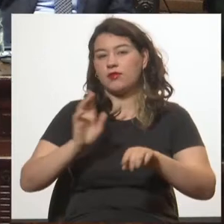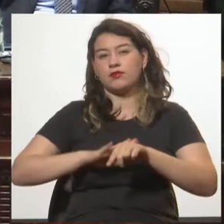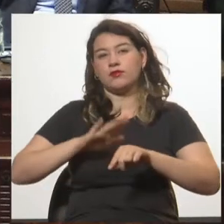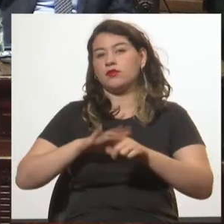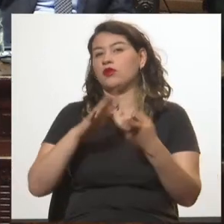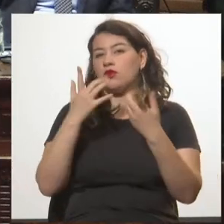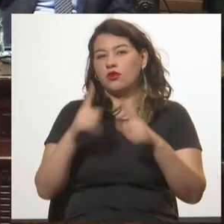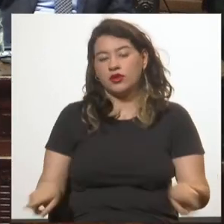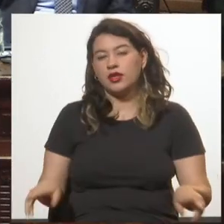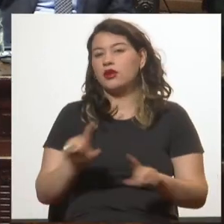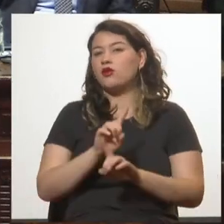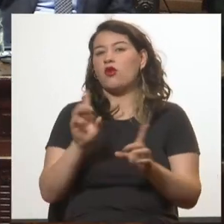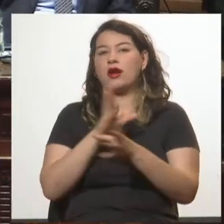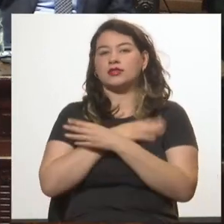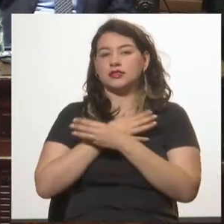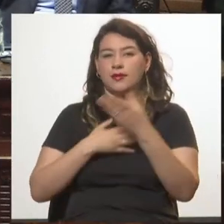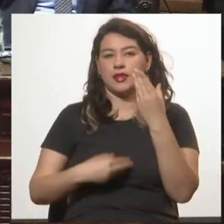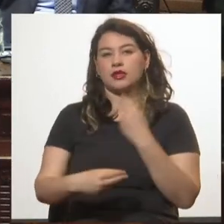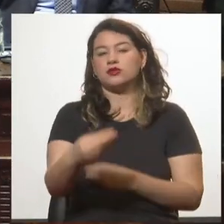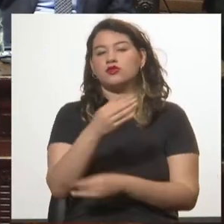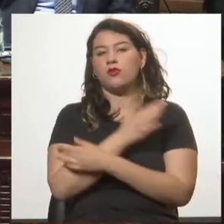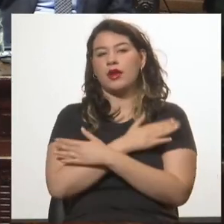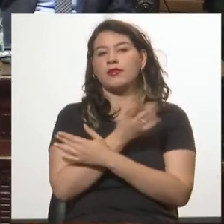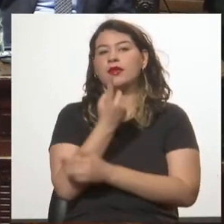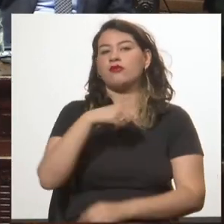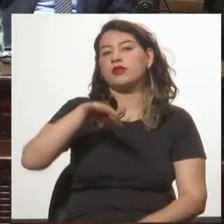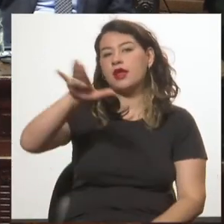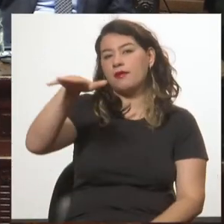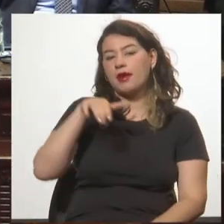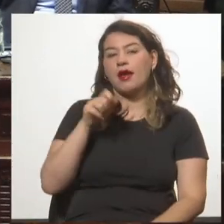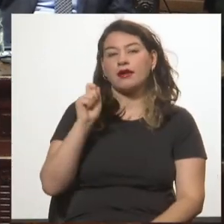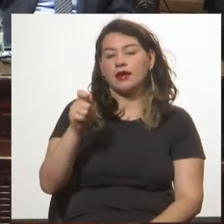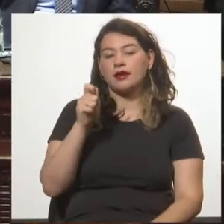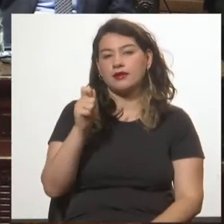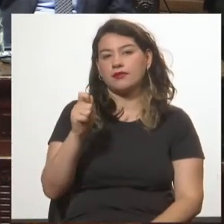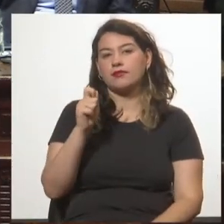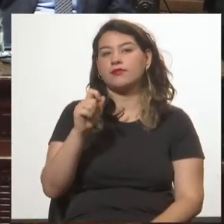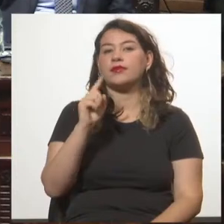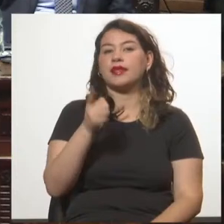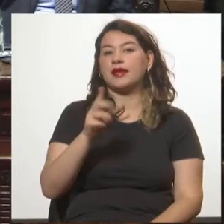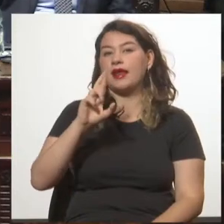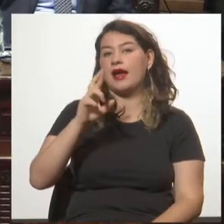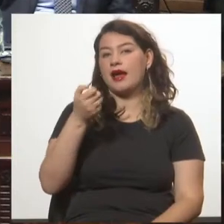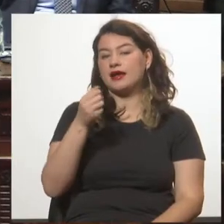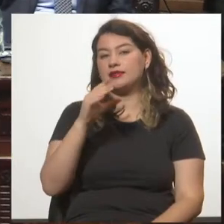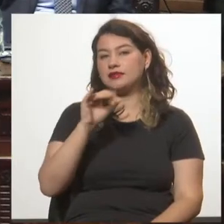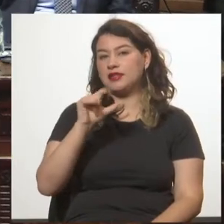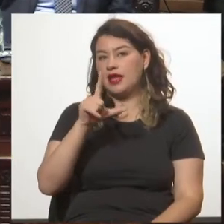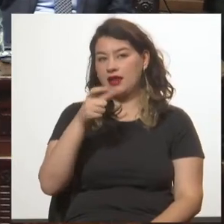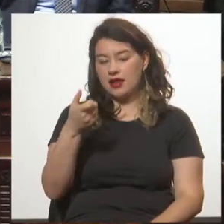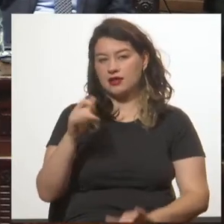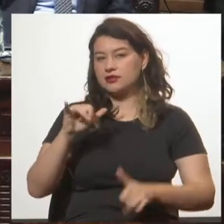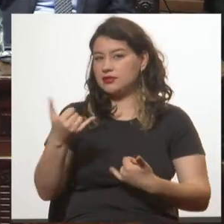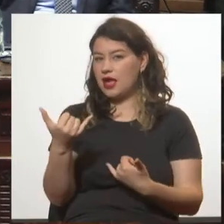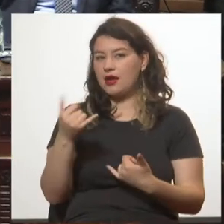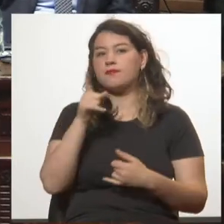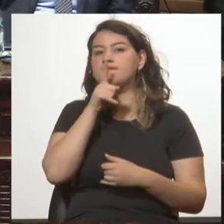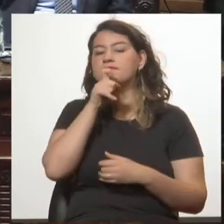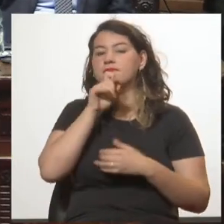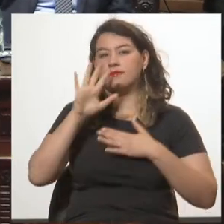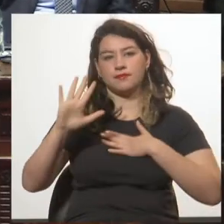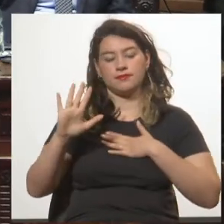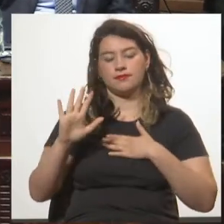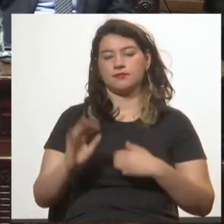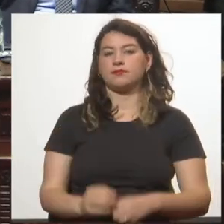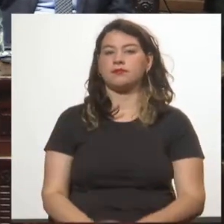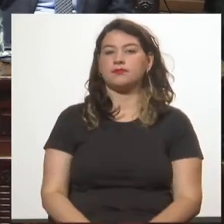no aceptan la convocatoria del cuerpo por lo que queda convocada la señora graciela barrera que ya ha prestado promesa de